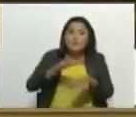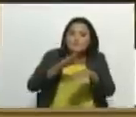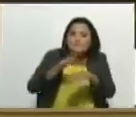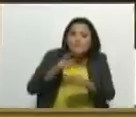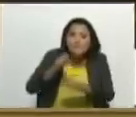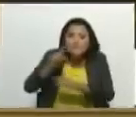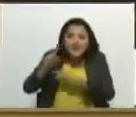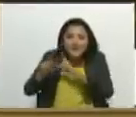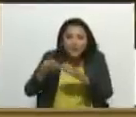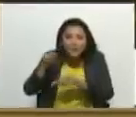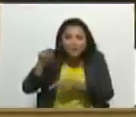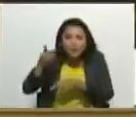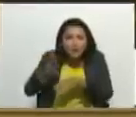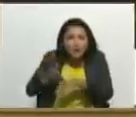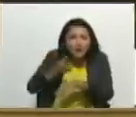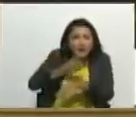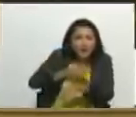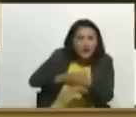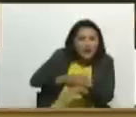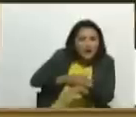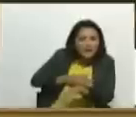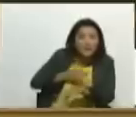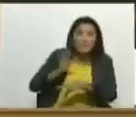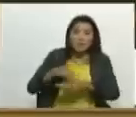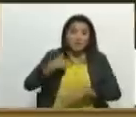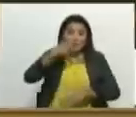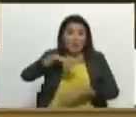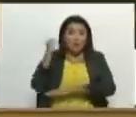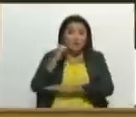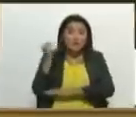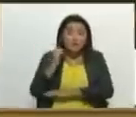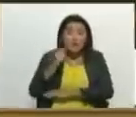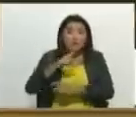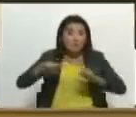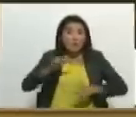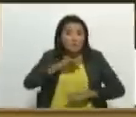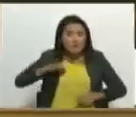ley del trastorno del espectro autista también.